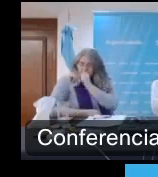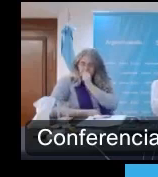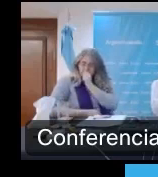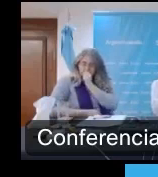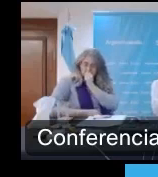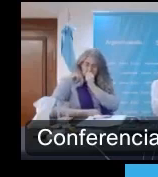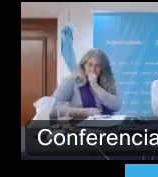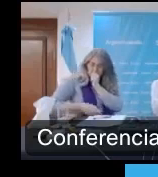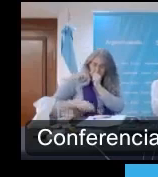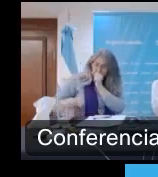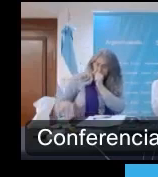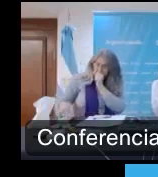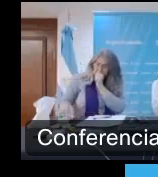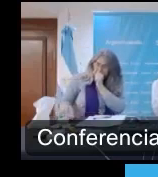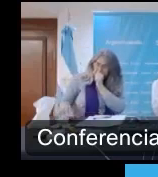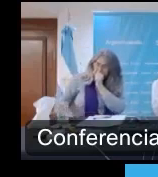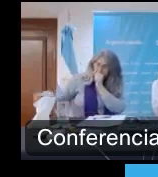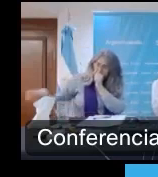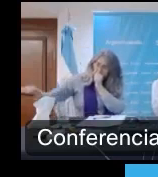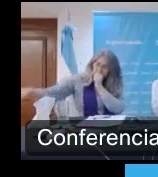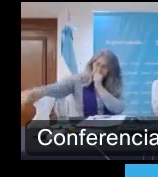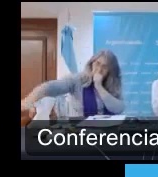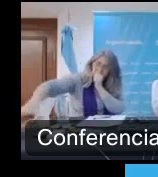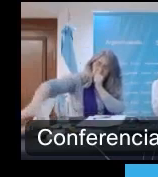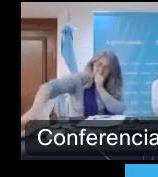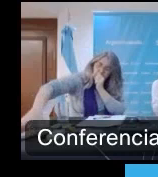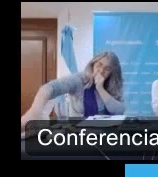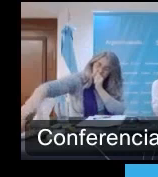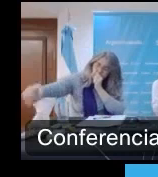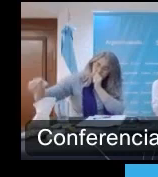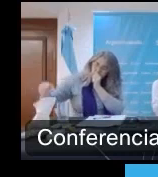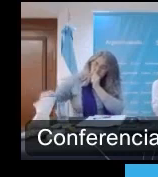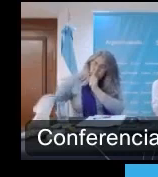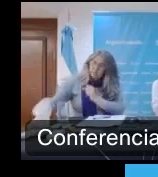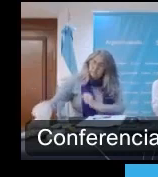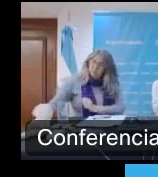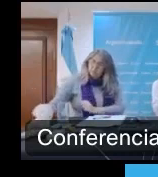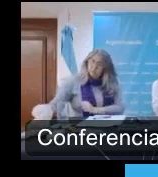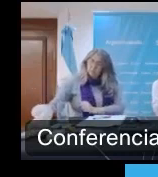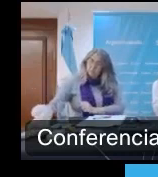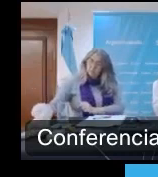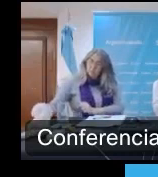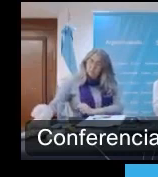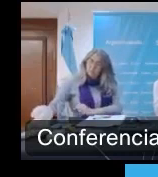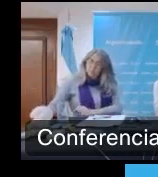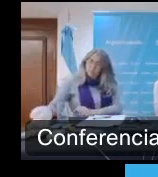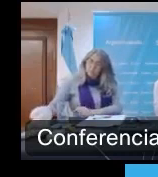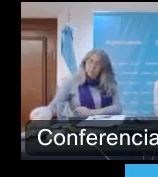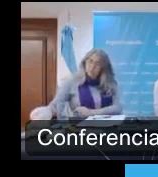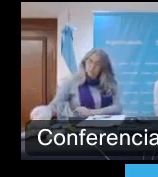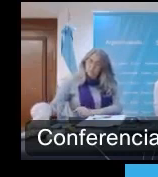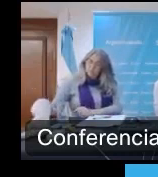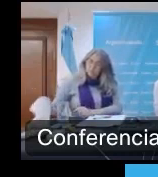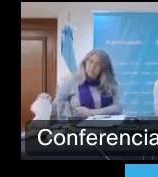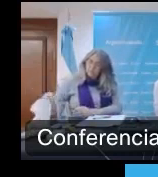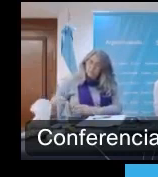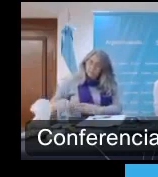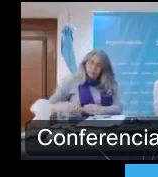¿Cuál es el corrimiento que se hace en el modelo médico-sanitario? Ya la persona, digamos, no es